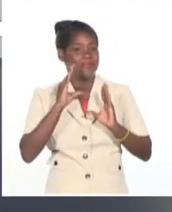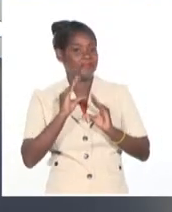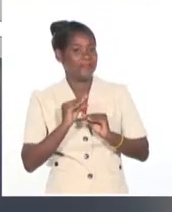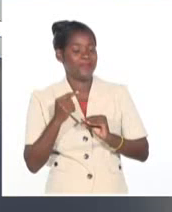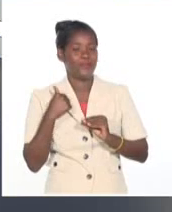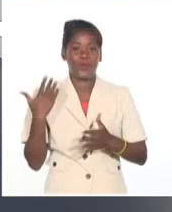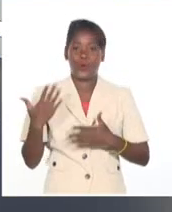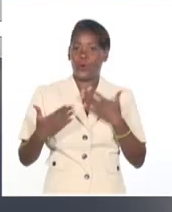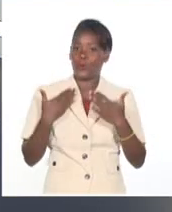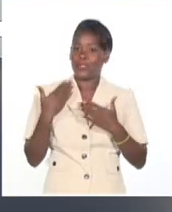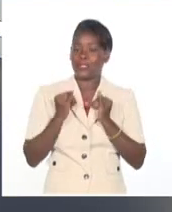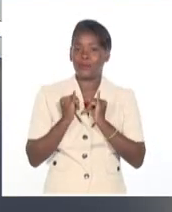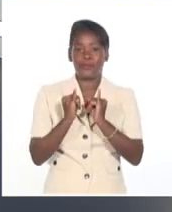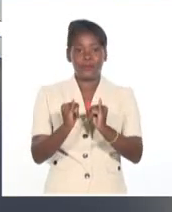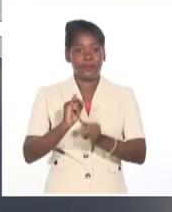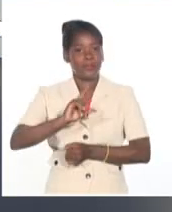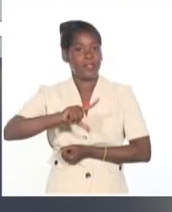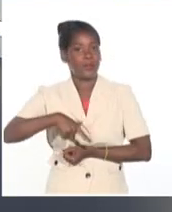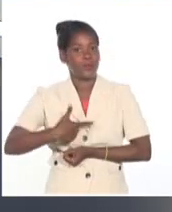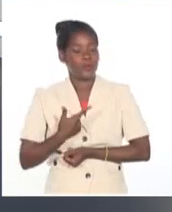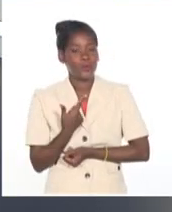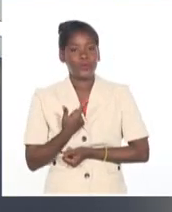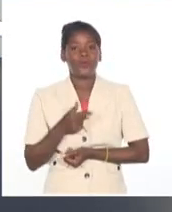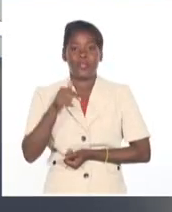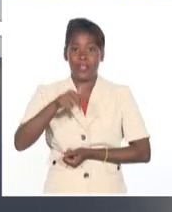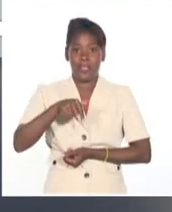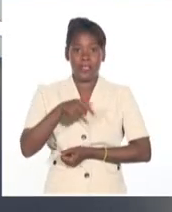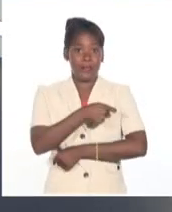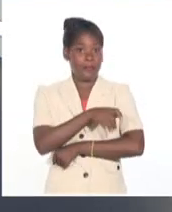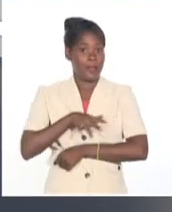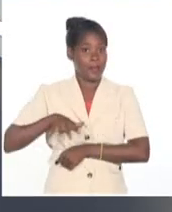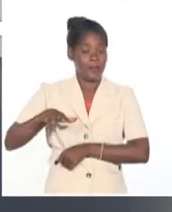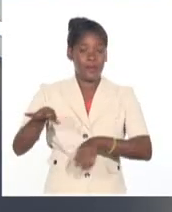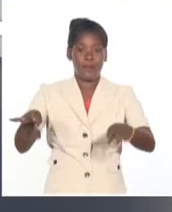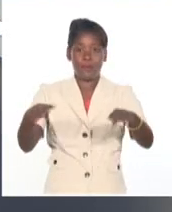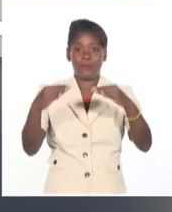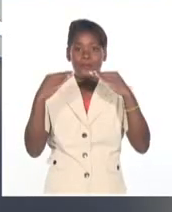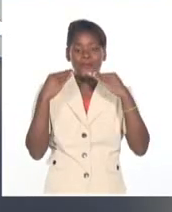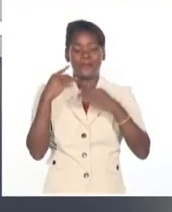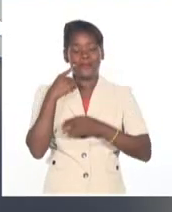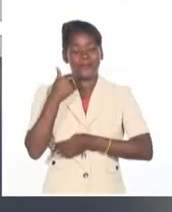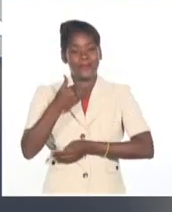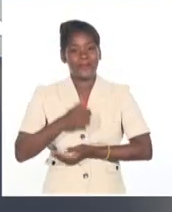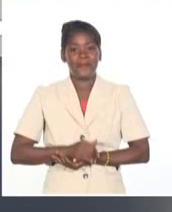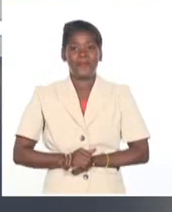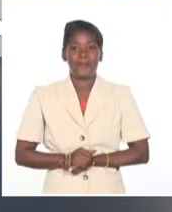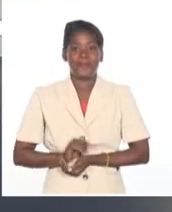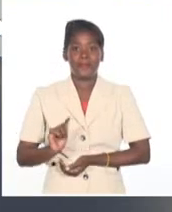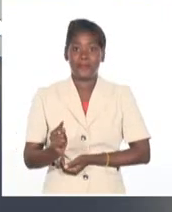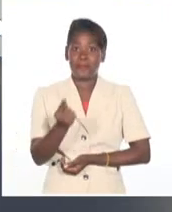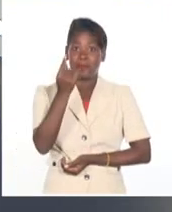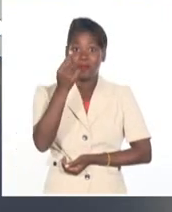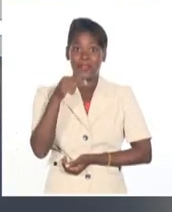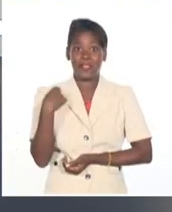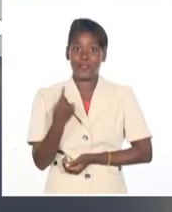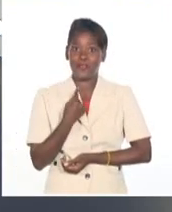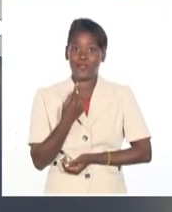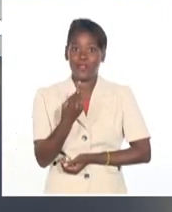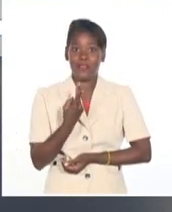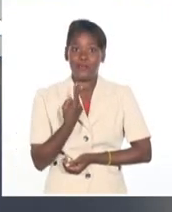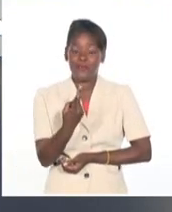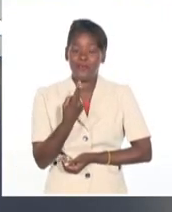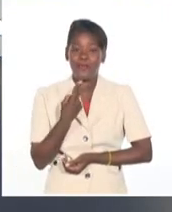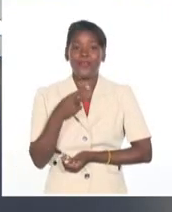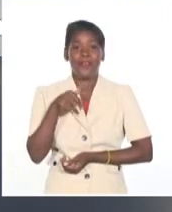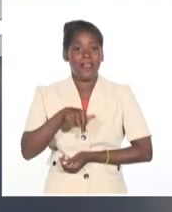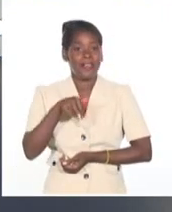compartir información del ámbito cultural contigo y con todos los que permanecen en sintonía. Primera vez que coincidimos en la emisión estelar. Así mismo